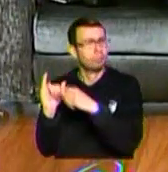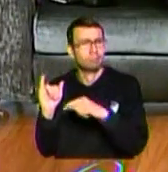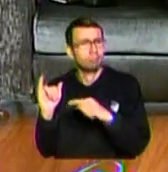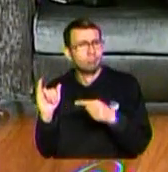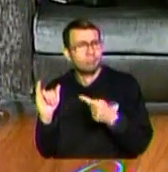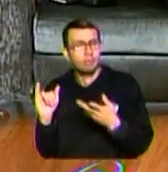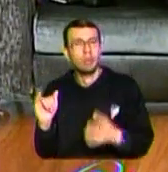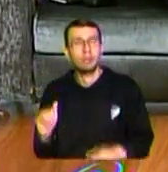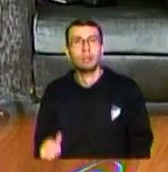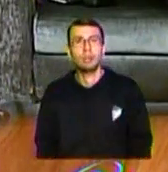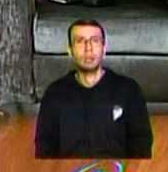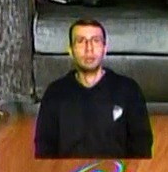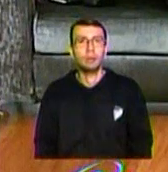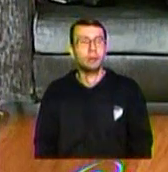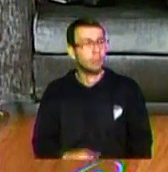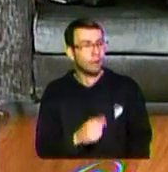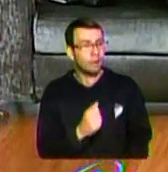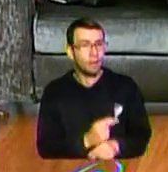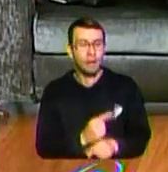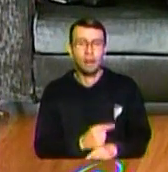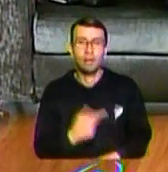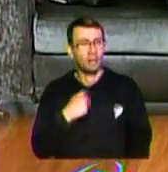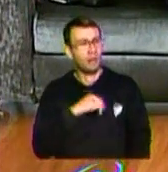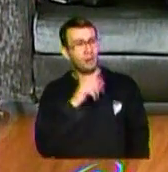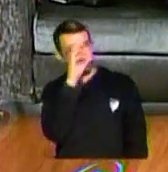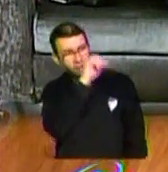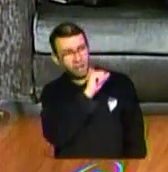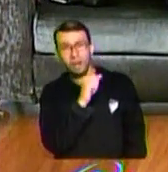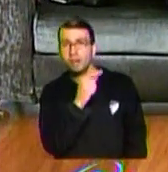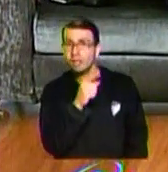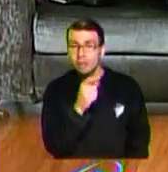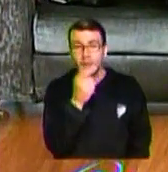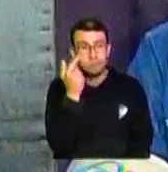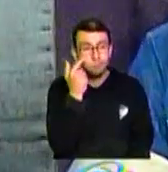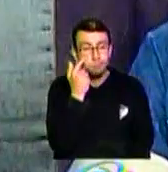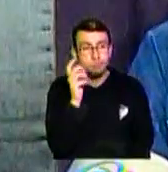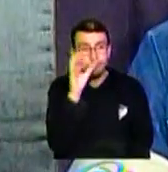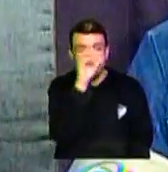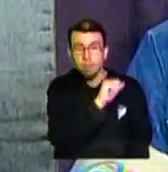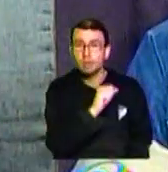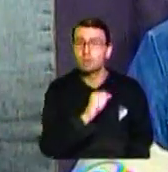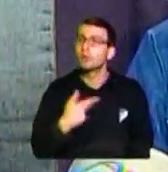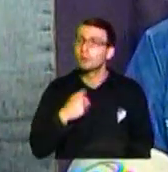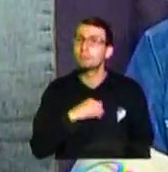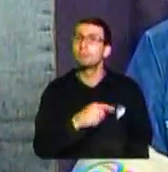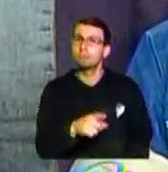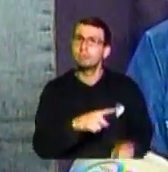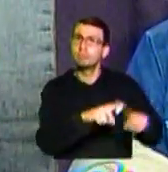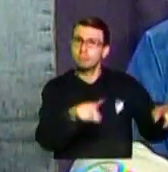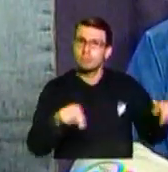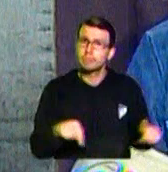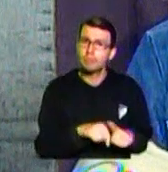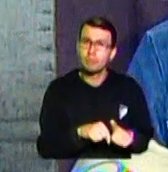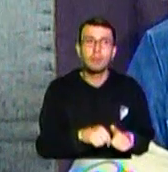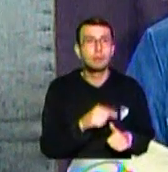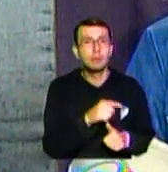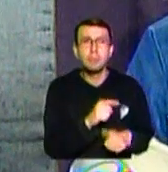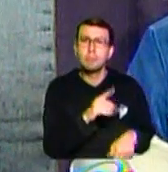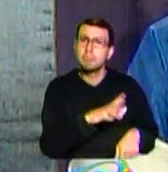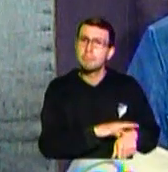Bueno, este caso nos llamó mucho la atención, y lo comentamos pues en el parque médico, lo estuvimos viendo con